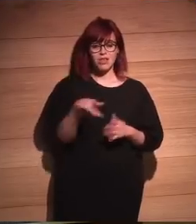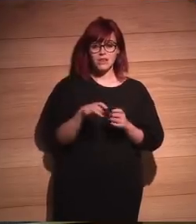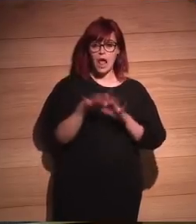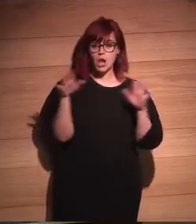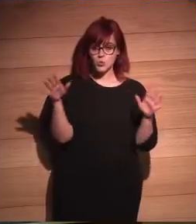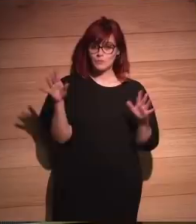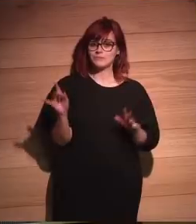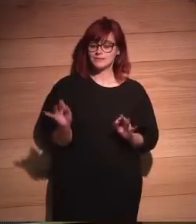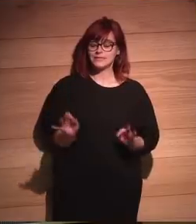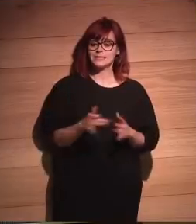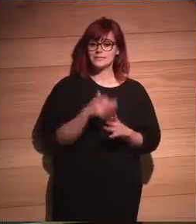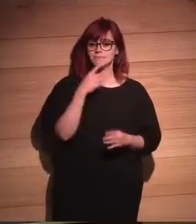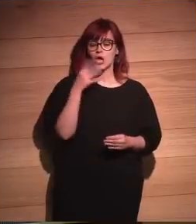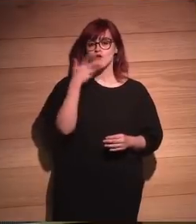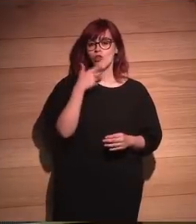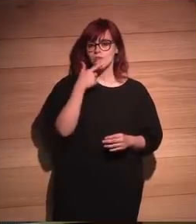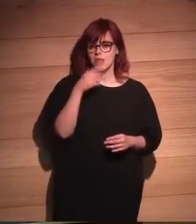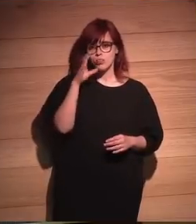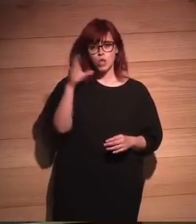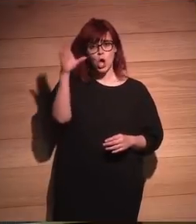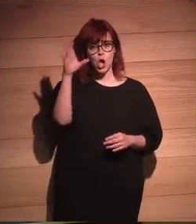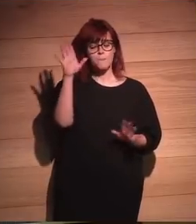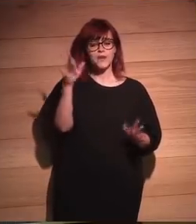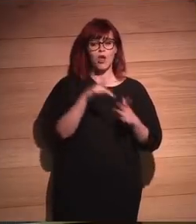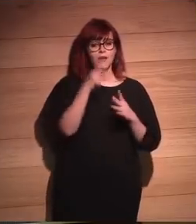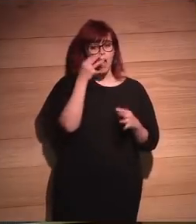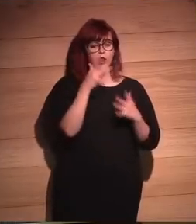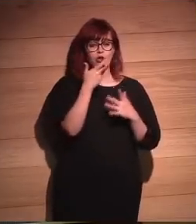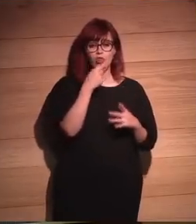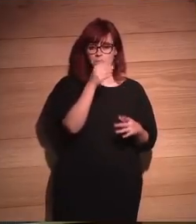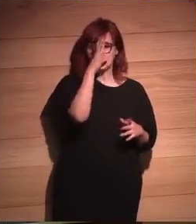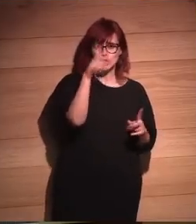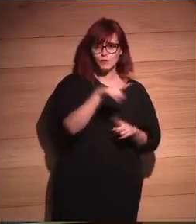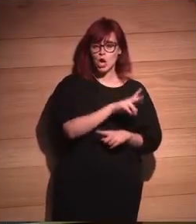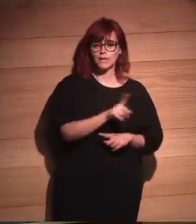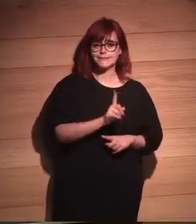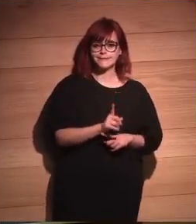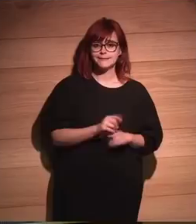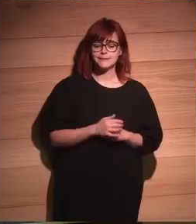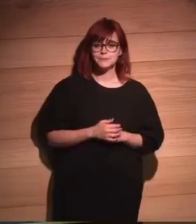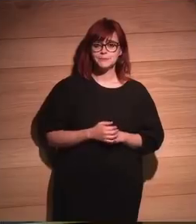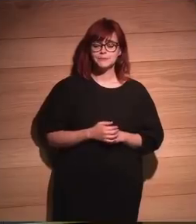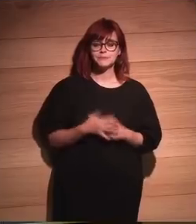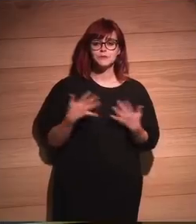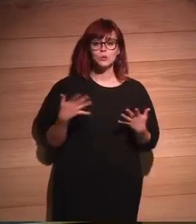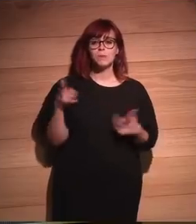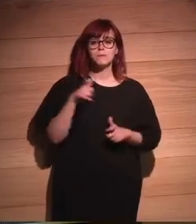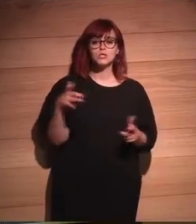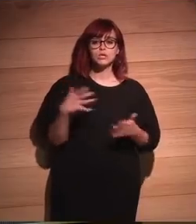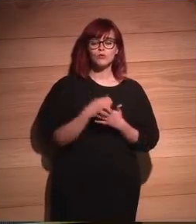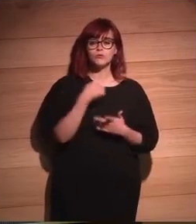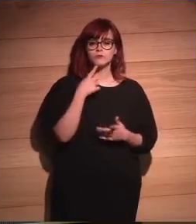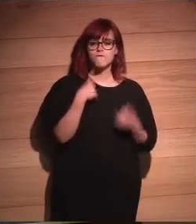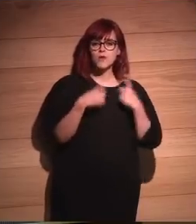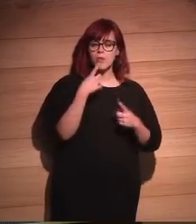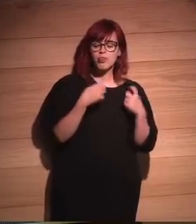ellos creen que tienen acceso al conocimiento, pero no tienen acceso al conocimiento. Igual que ahora mismo todo el mundo piensa que tiene acceso a